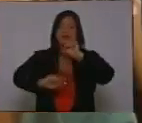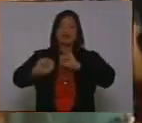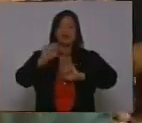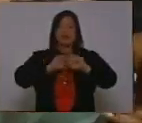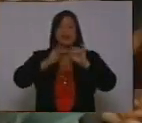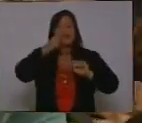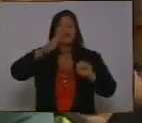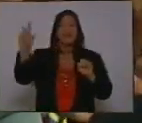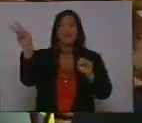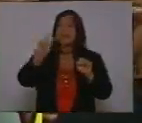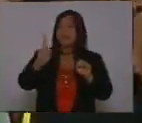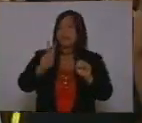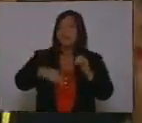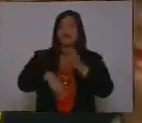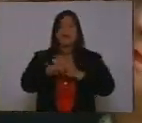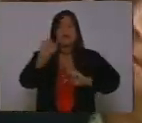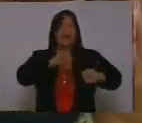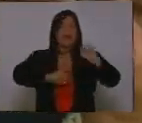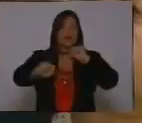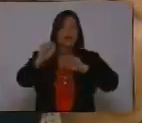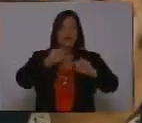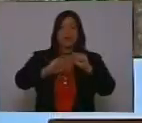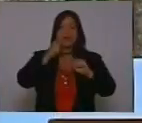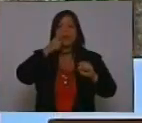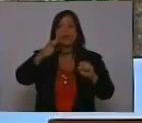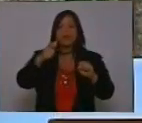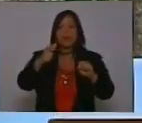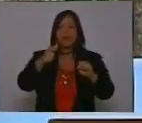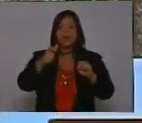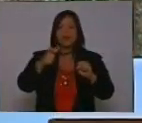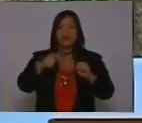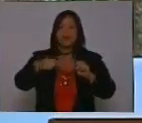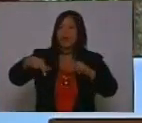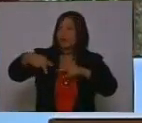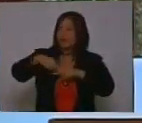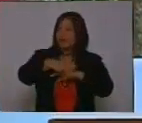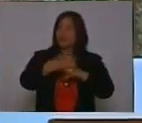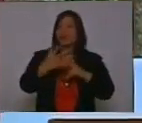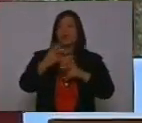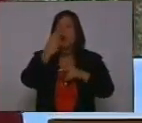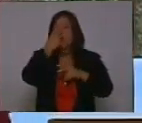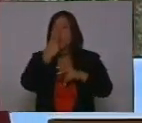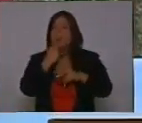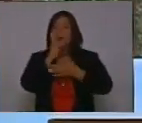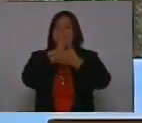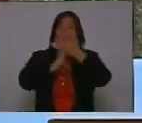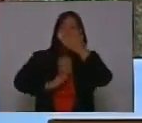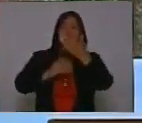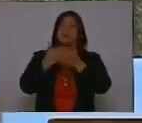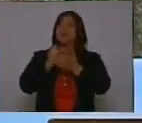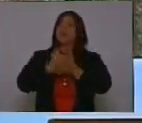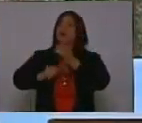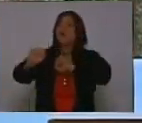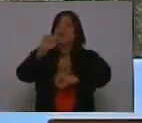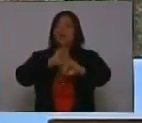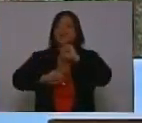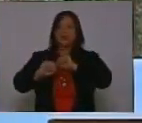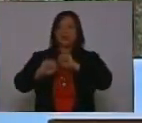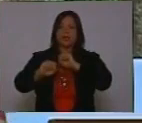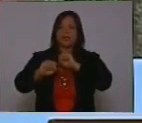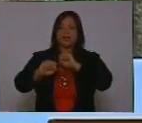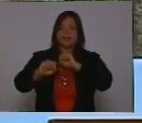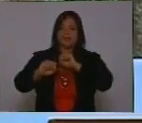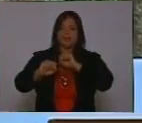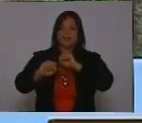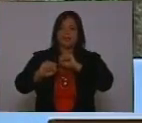al pueblo venezolano, a defender al pueblo de a pie, a defender al pueblo que no se va a dejar,